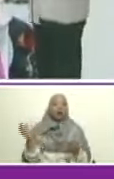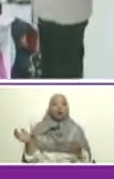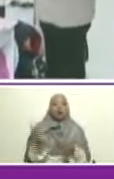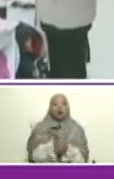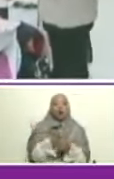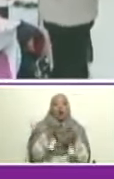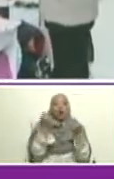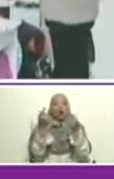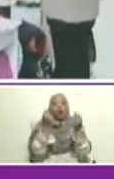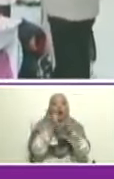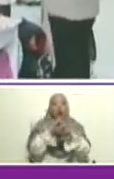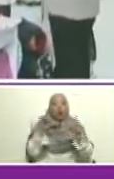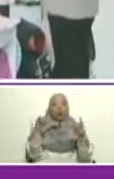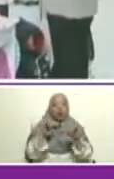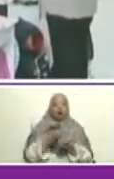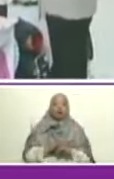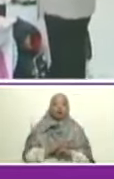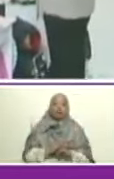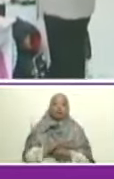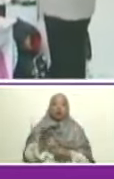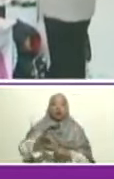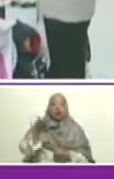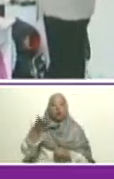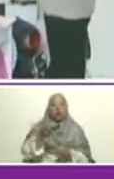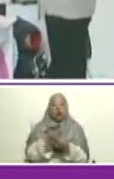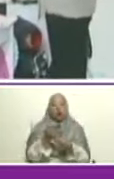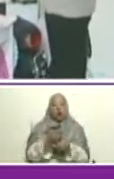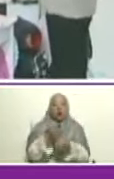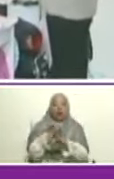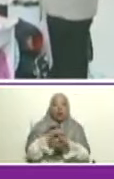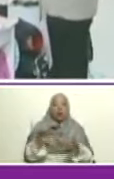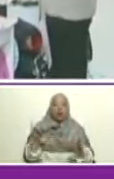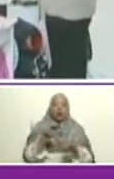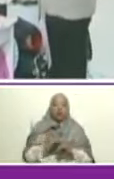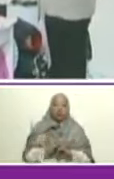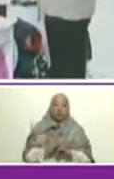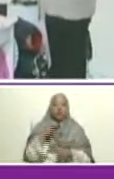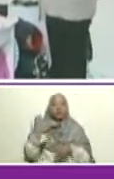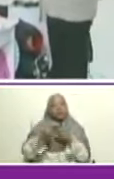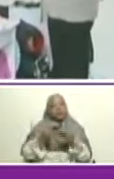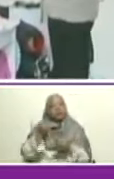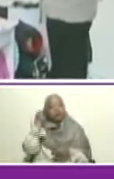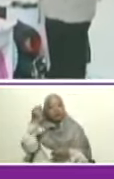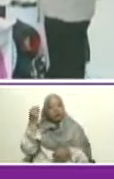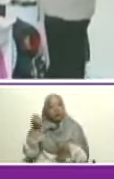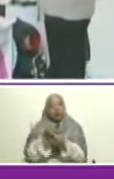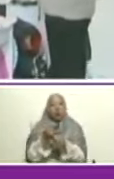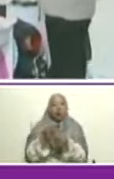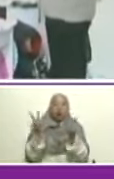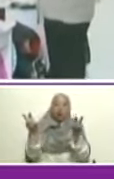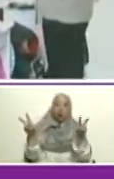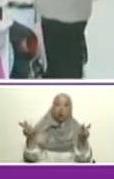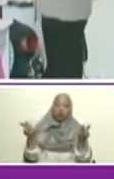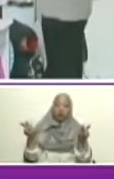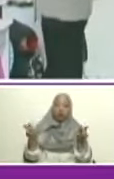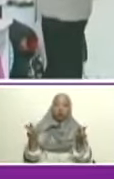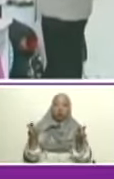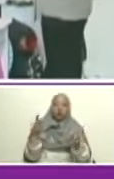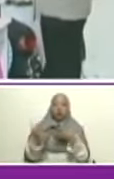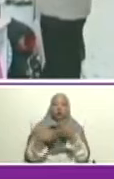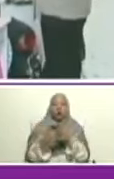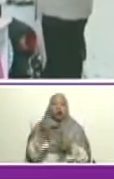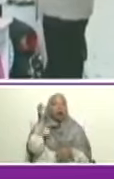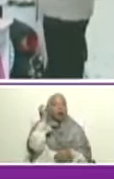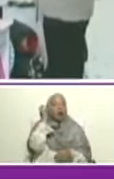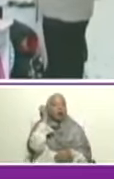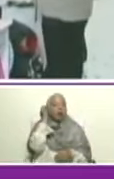Sujeto económico independiente. Independiente. Es importante la independencia. Así es. La creatividad, la innovación. Así es. Y que la mujer tenga